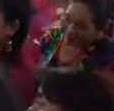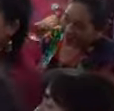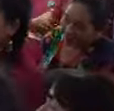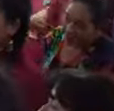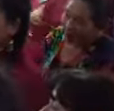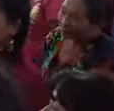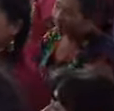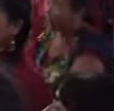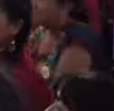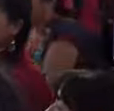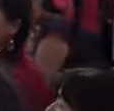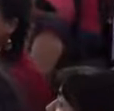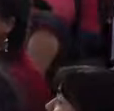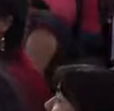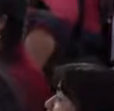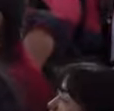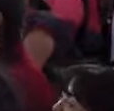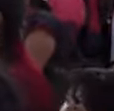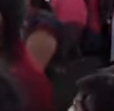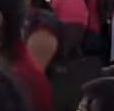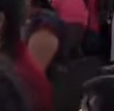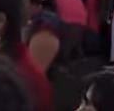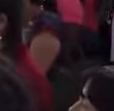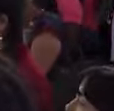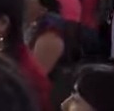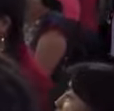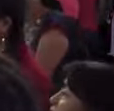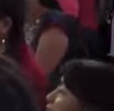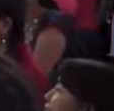le bajé. No, están en